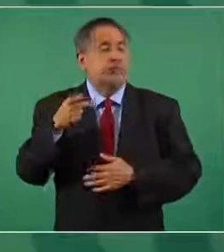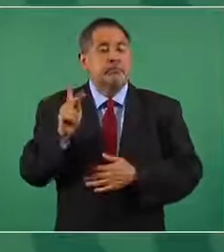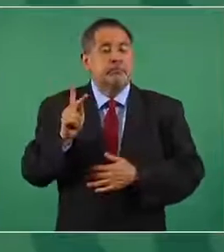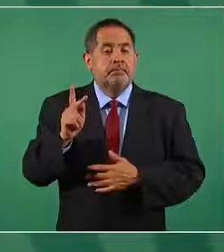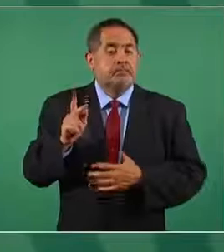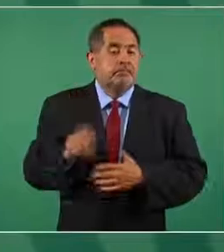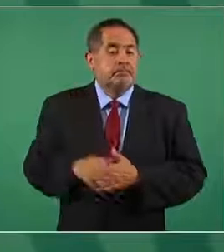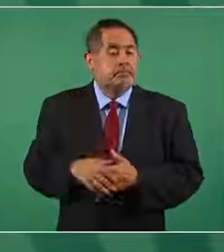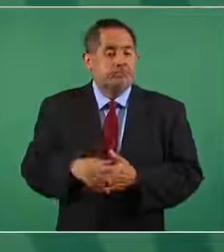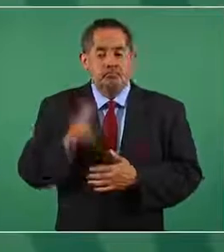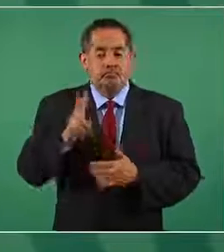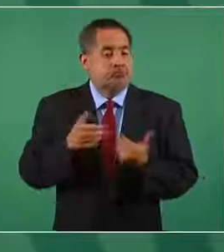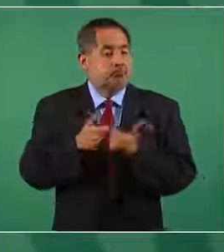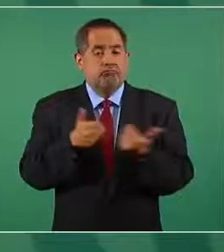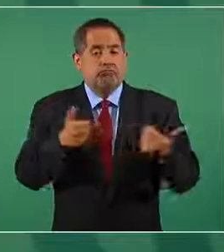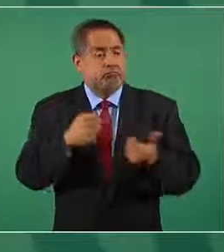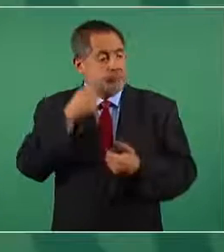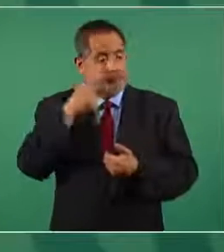son